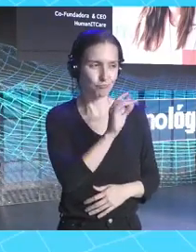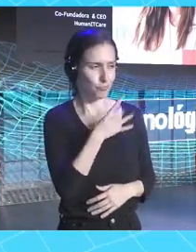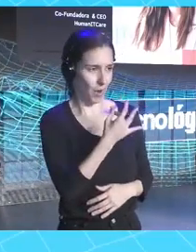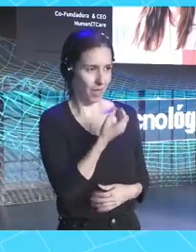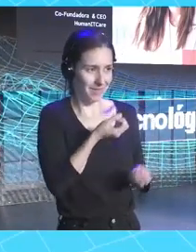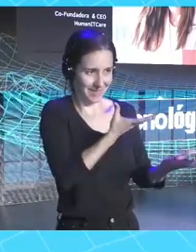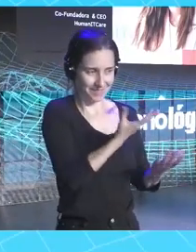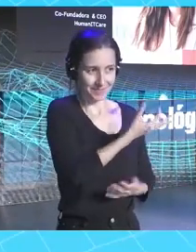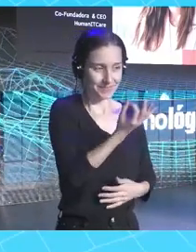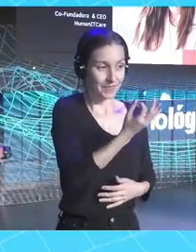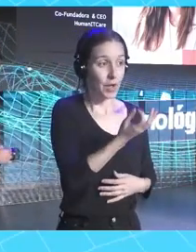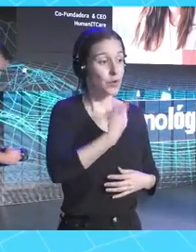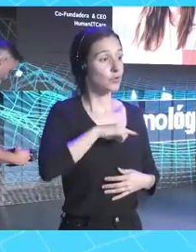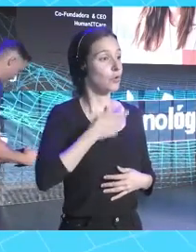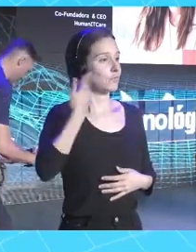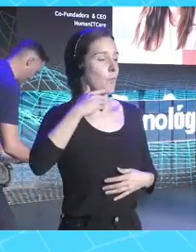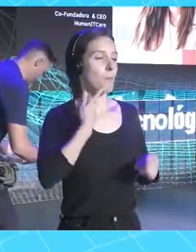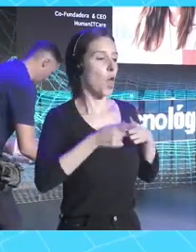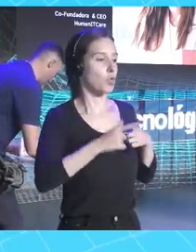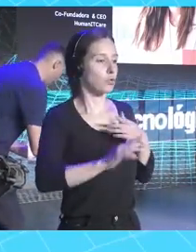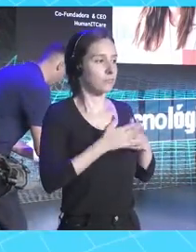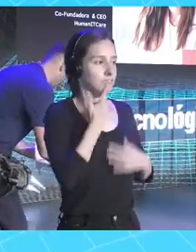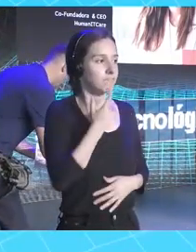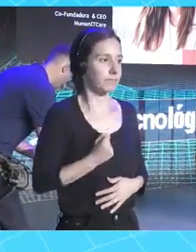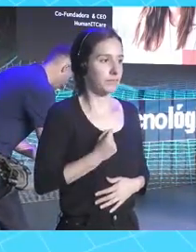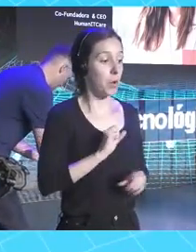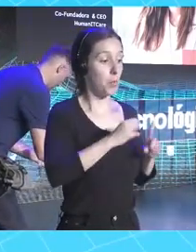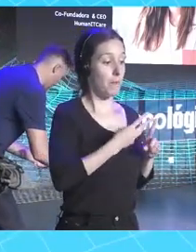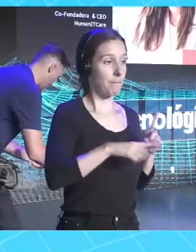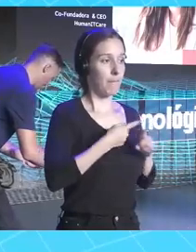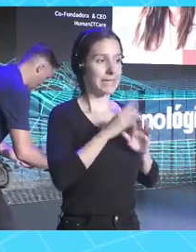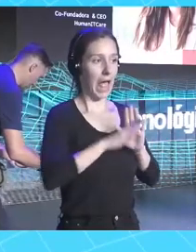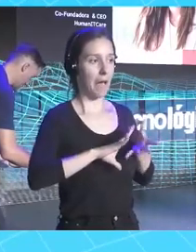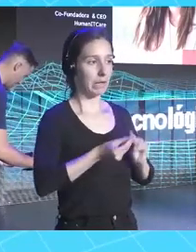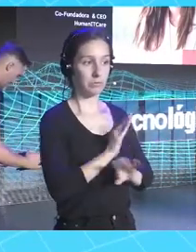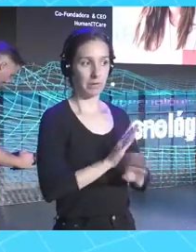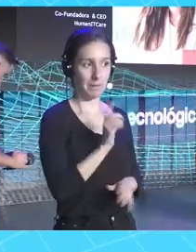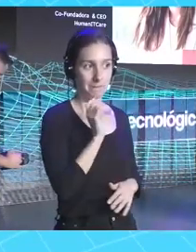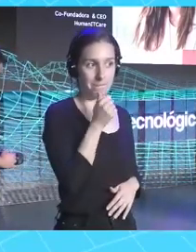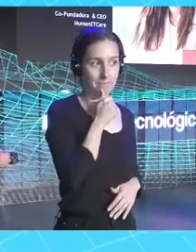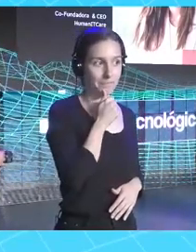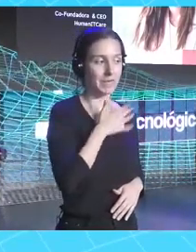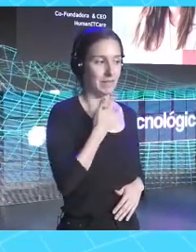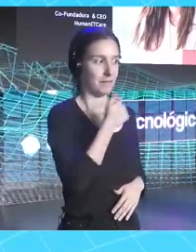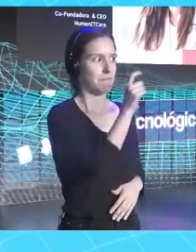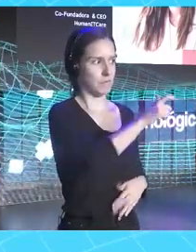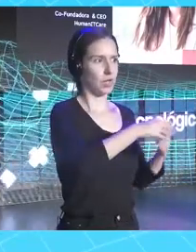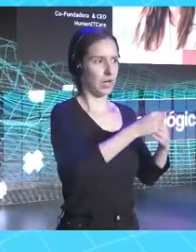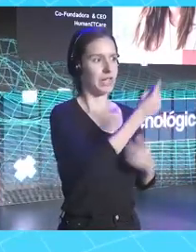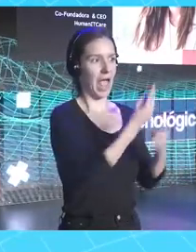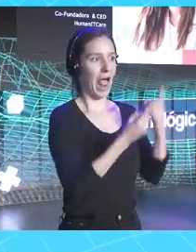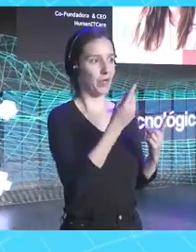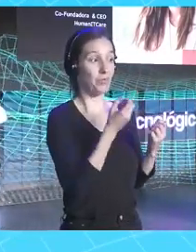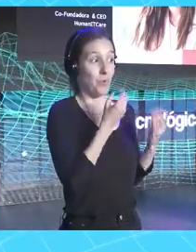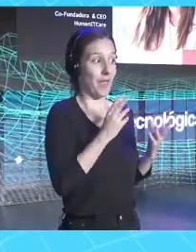perfectamente nosotros teníamos un producto súper cerrado antes teníamos una web y una aplicación eso va muy bien para algunos clientes pero no puedes llegar realmente